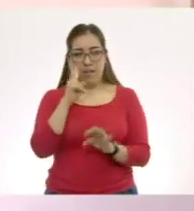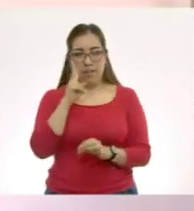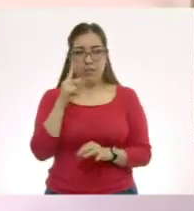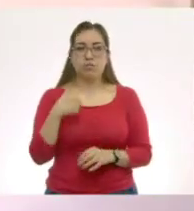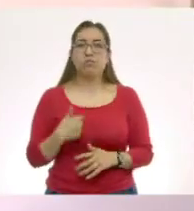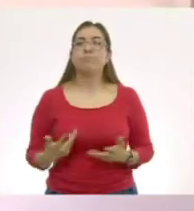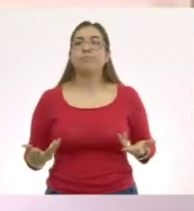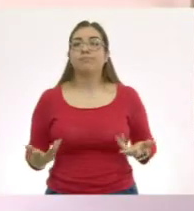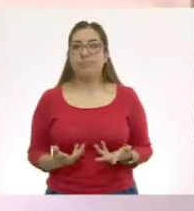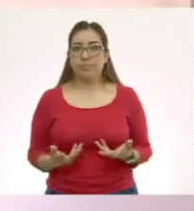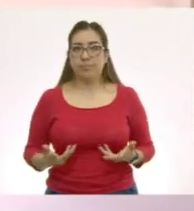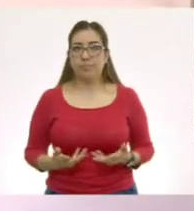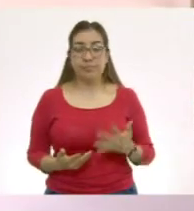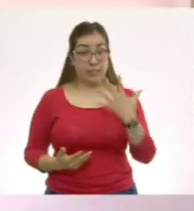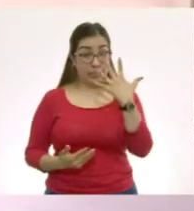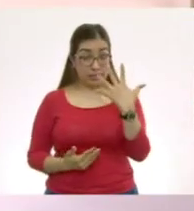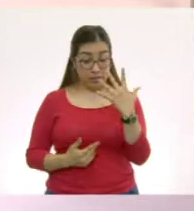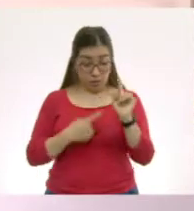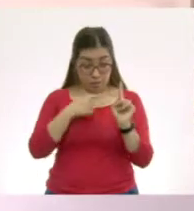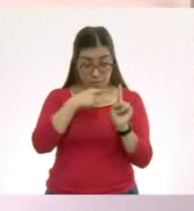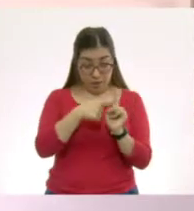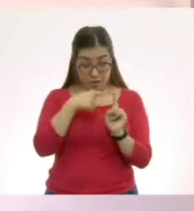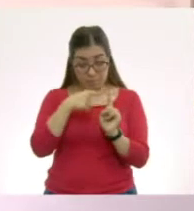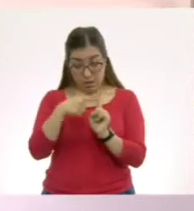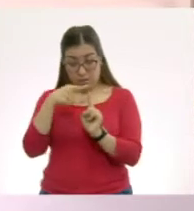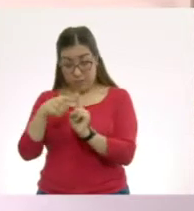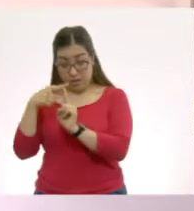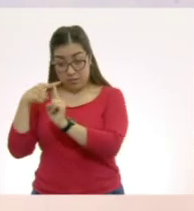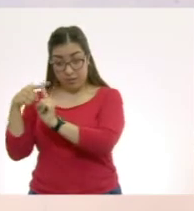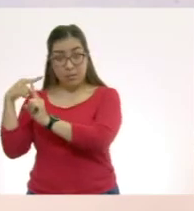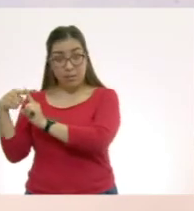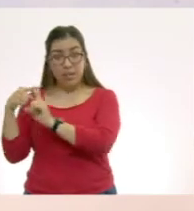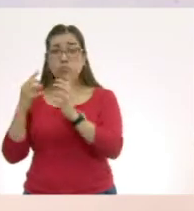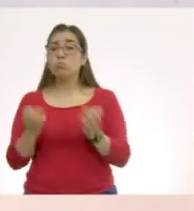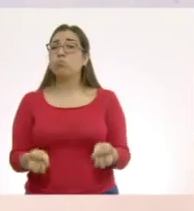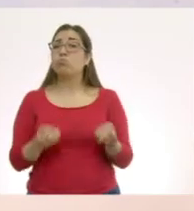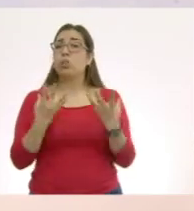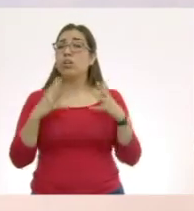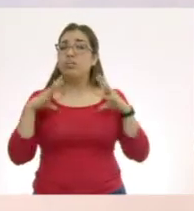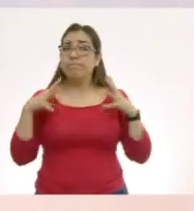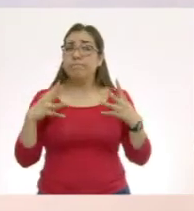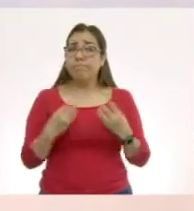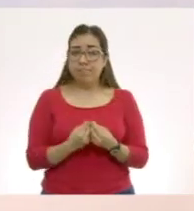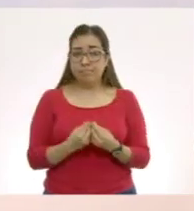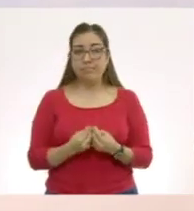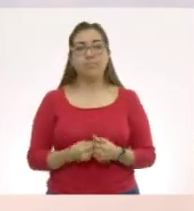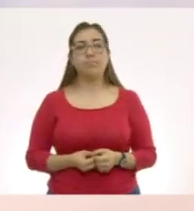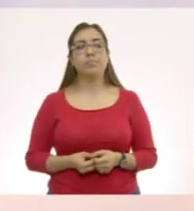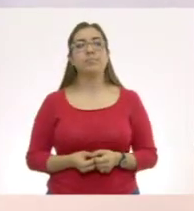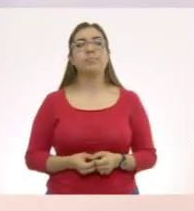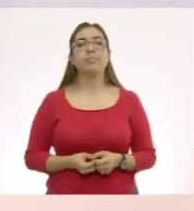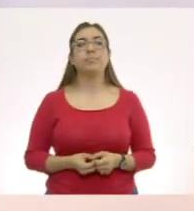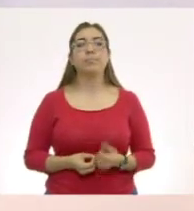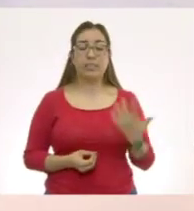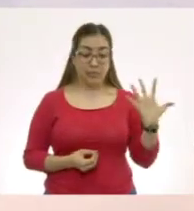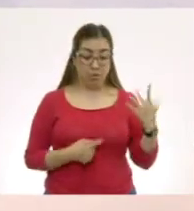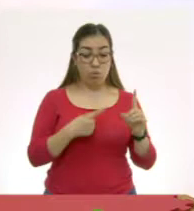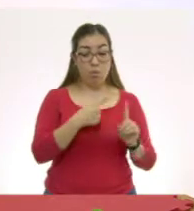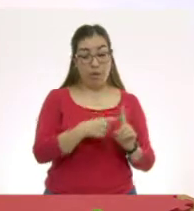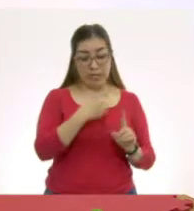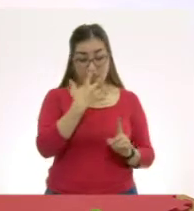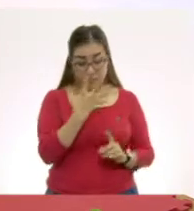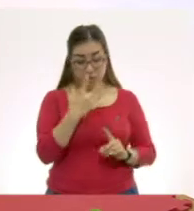en el pizarrón que el 5 lo sumo. 5 más. Más 5. Muy bien. Más